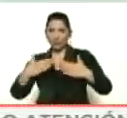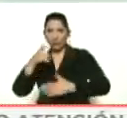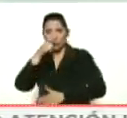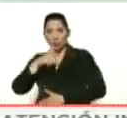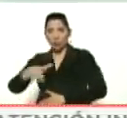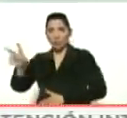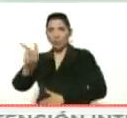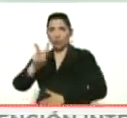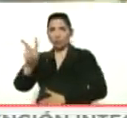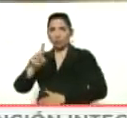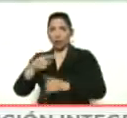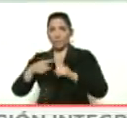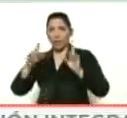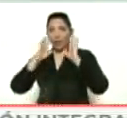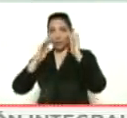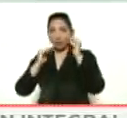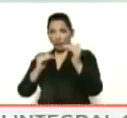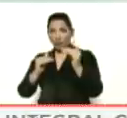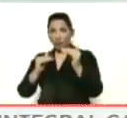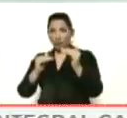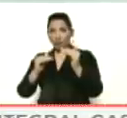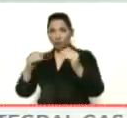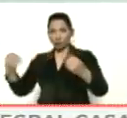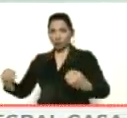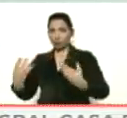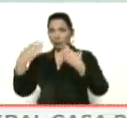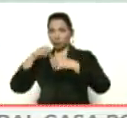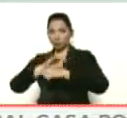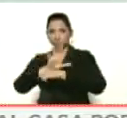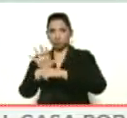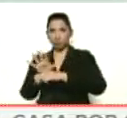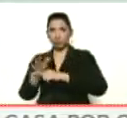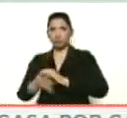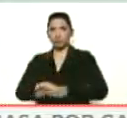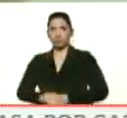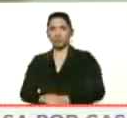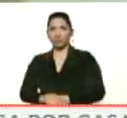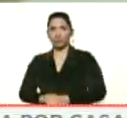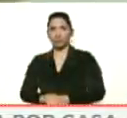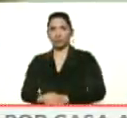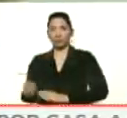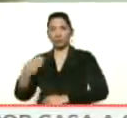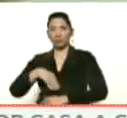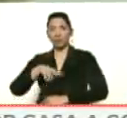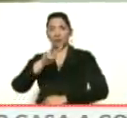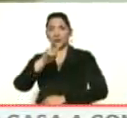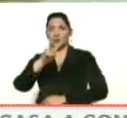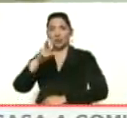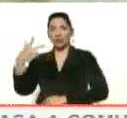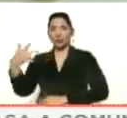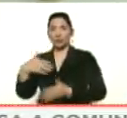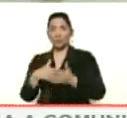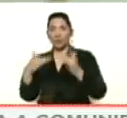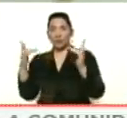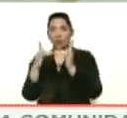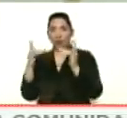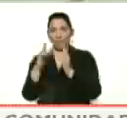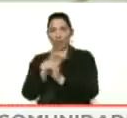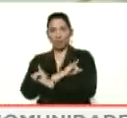de Venezuela para atender la pandemia por COVID-19. Y las más de 23.000 camas que